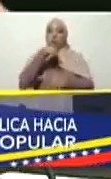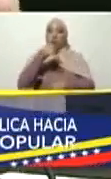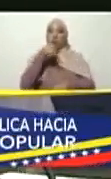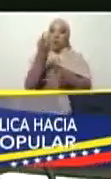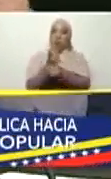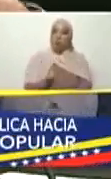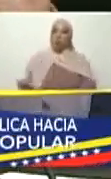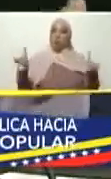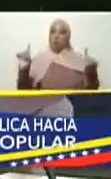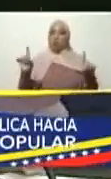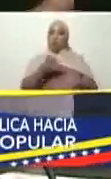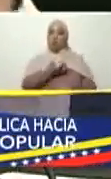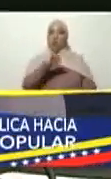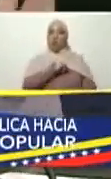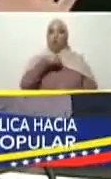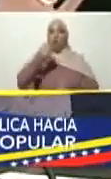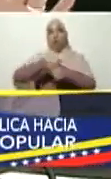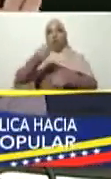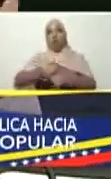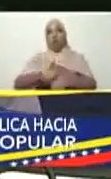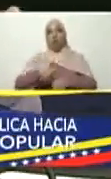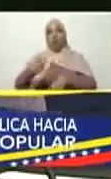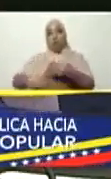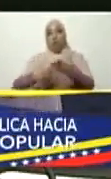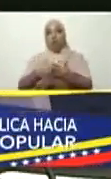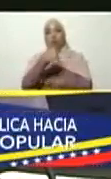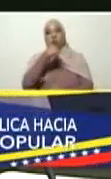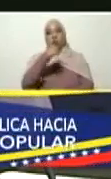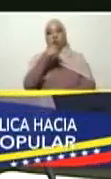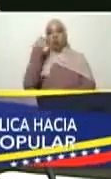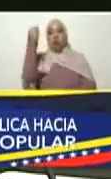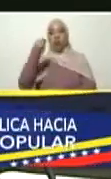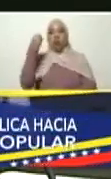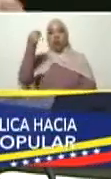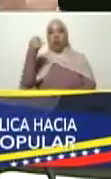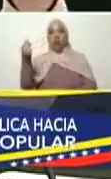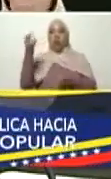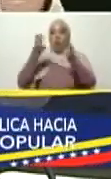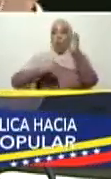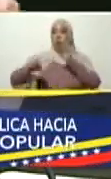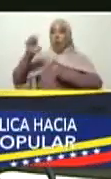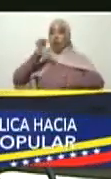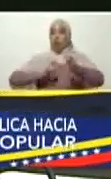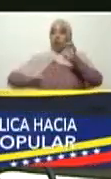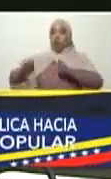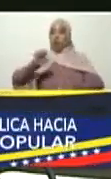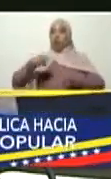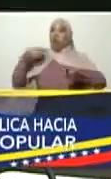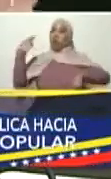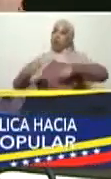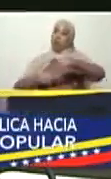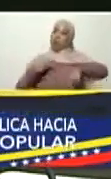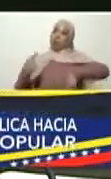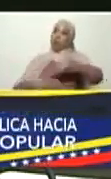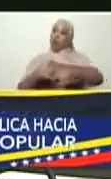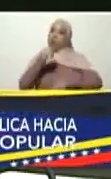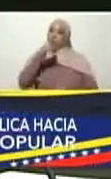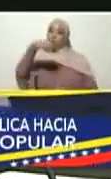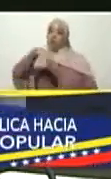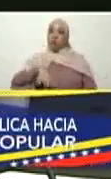democrático y de autogestión general. Creo que esta revisión de leyes, que es un acto revolucionario que usted